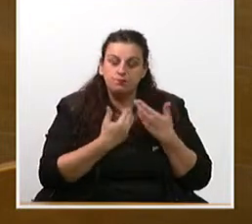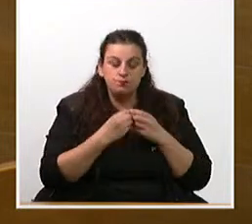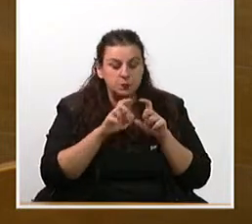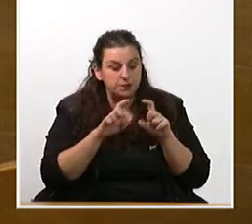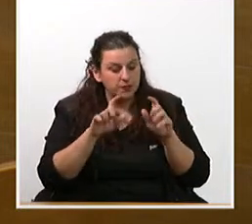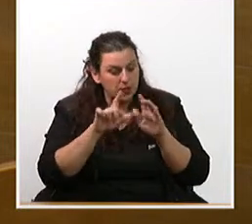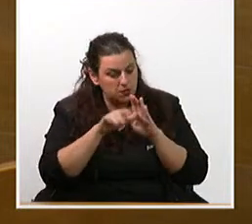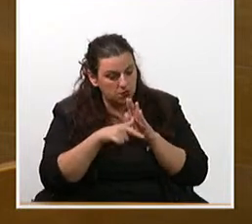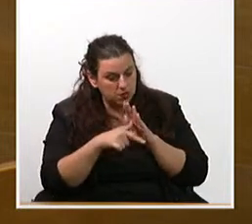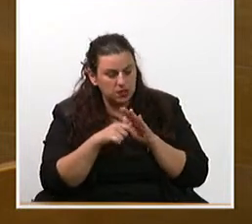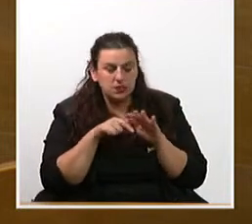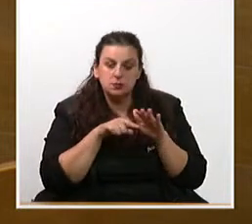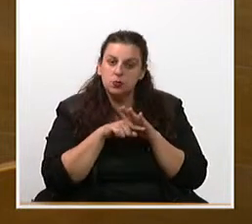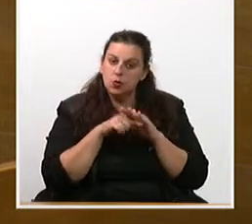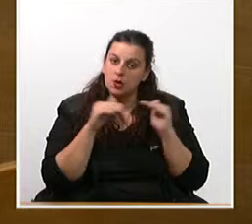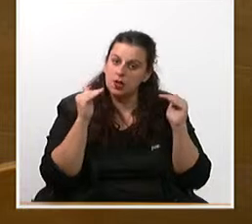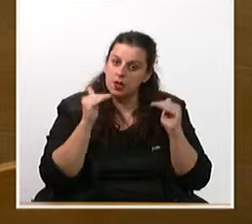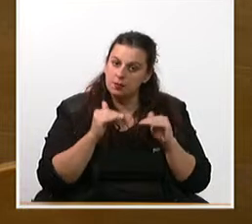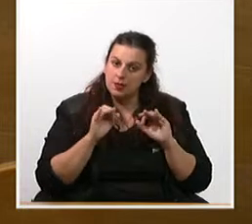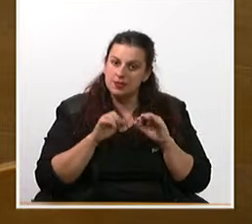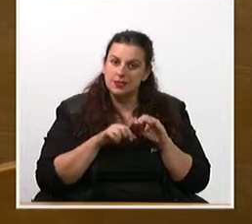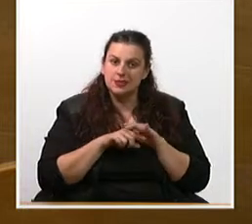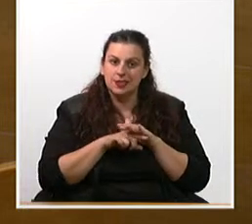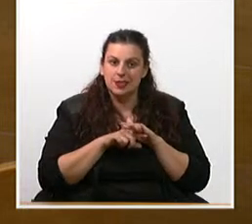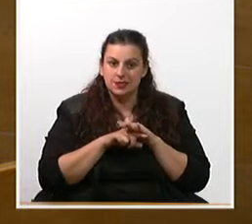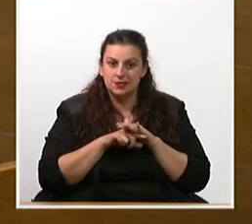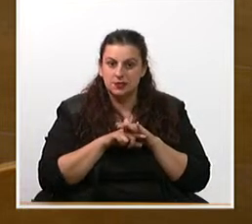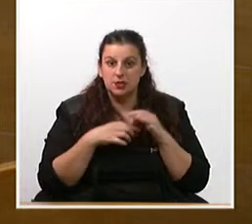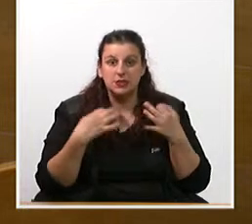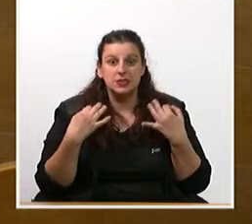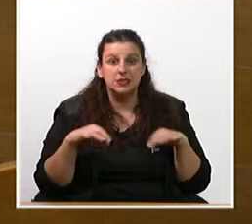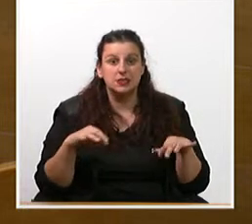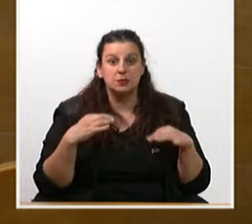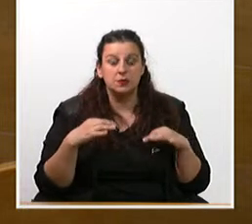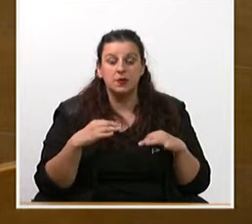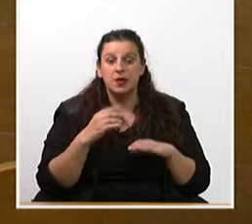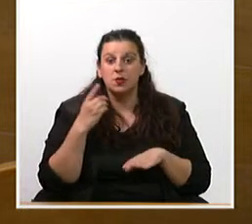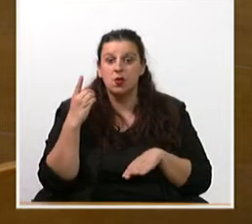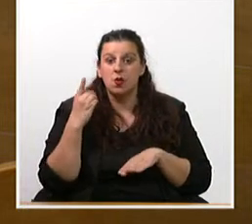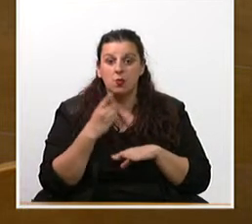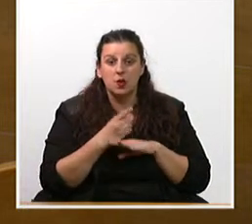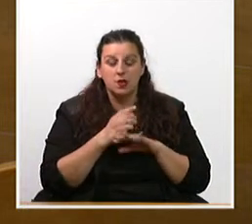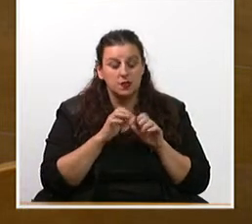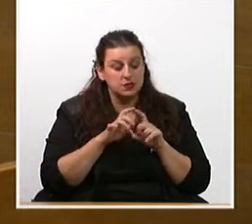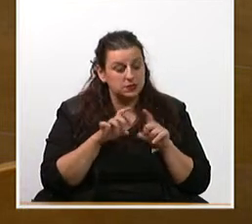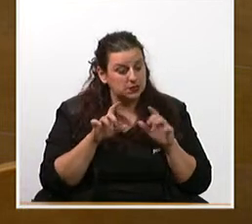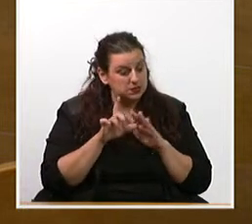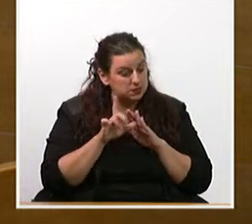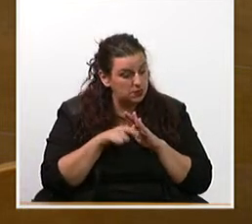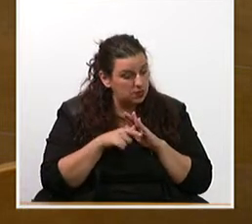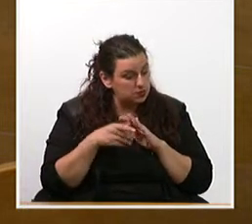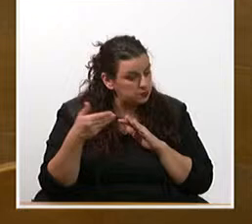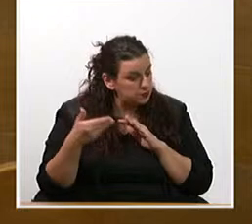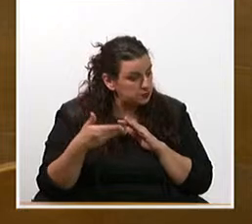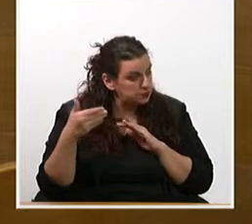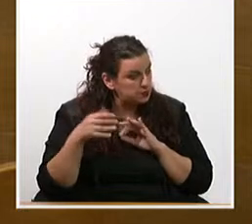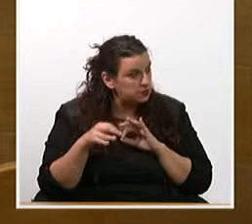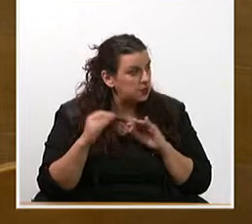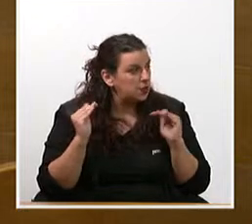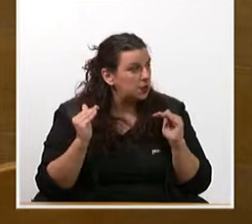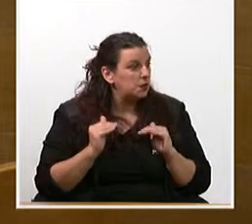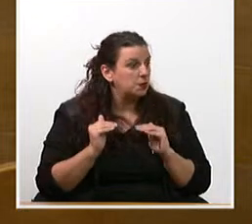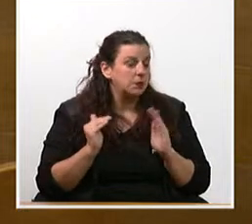locales reduciendo la burocracia en la gestión y simplificando las obligaciones que las entidad locales sobre todo aquellas con menor